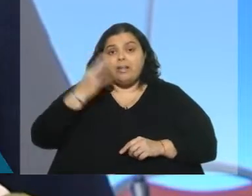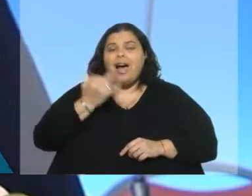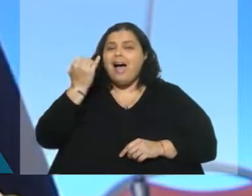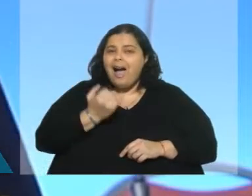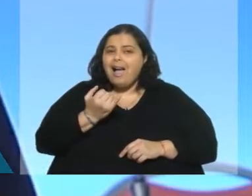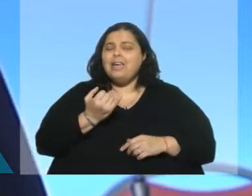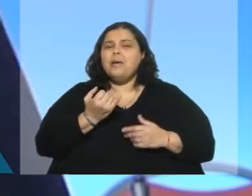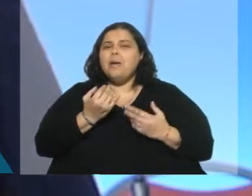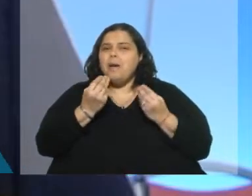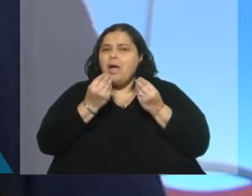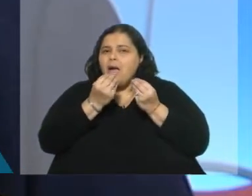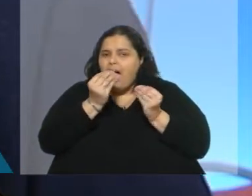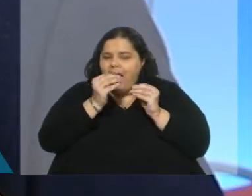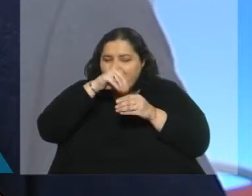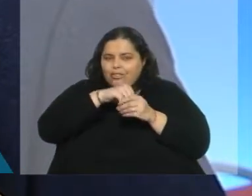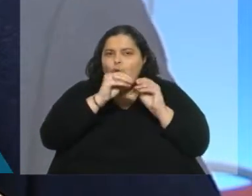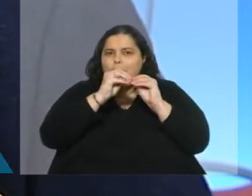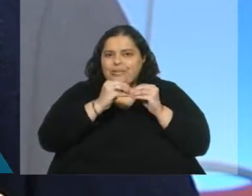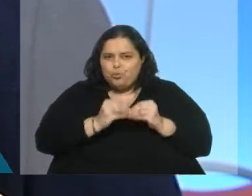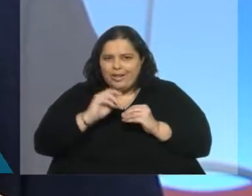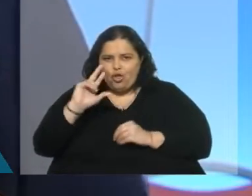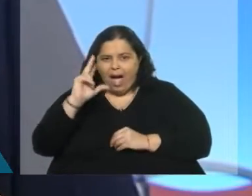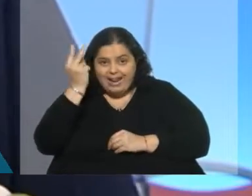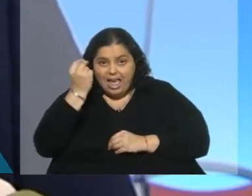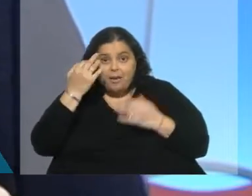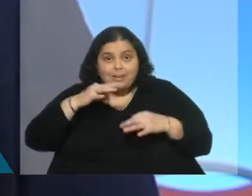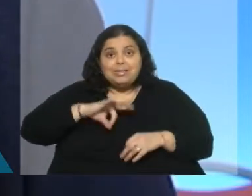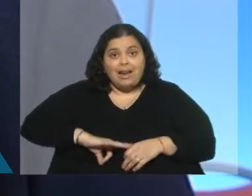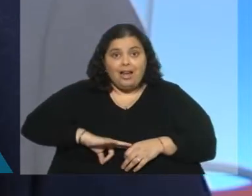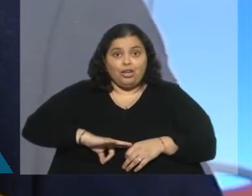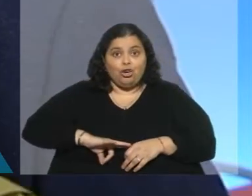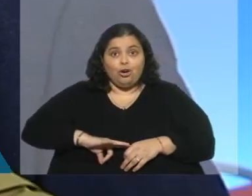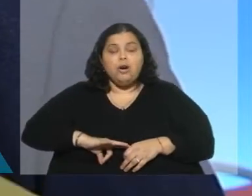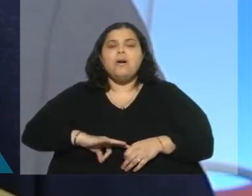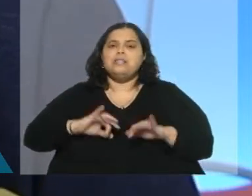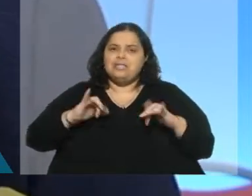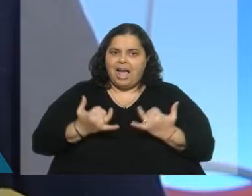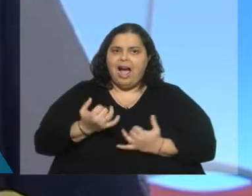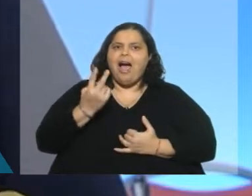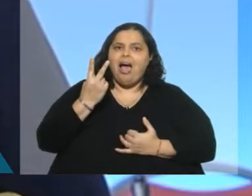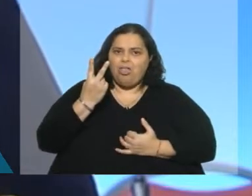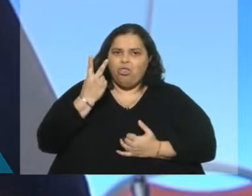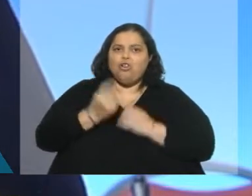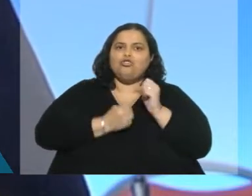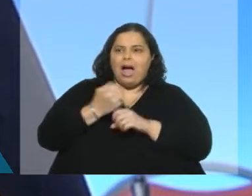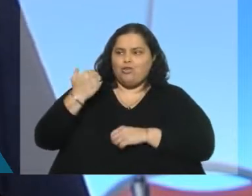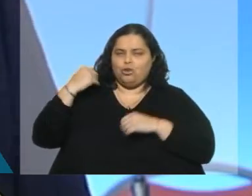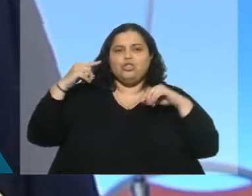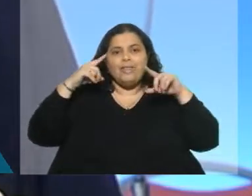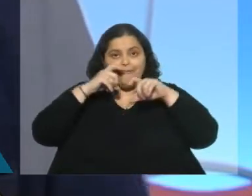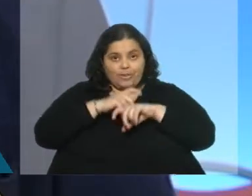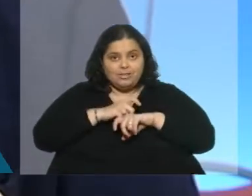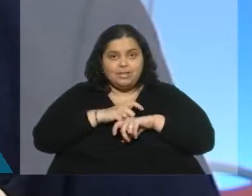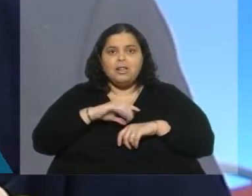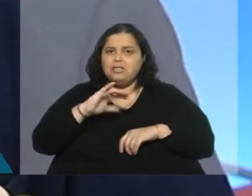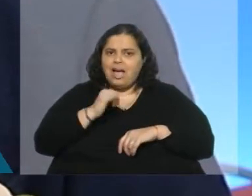componente presupuestal de la cne que es salario que hemos vivido un par de años muy difíciles y lo hemos reconocido en